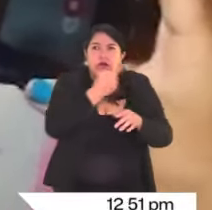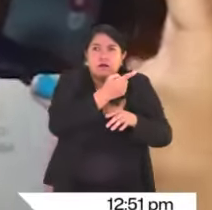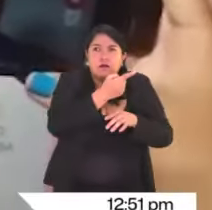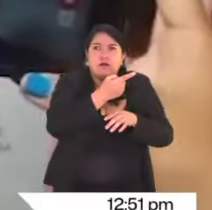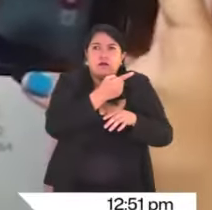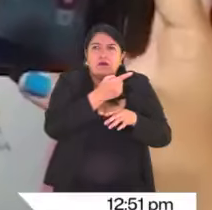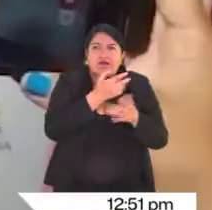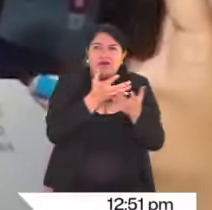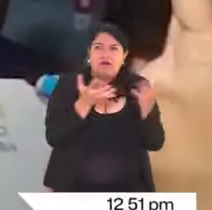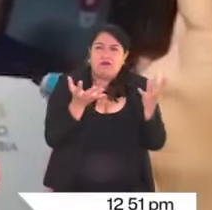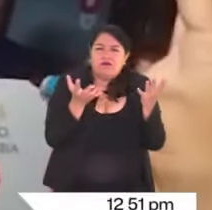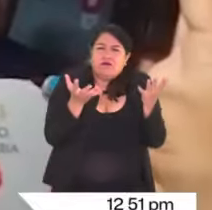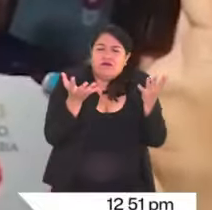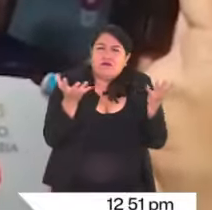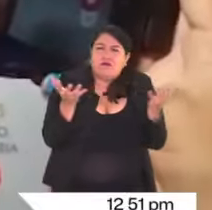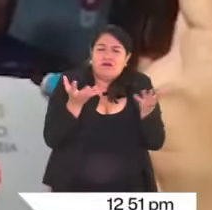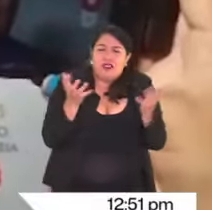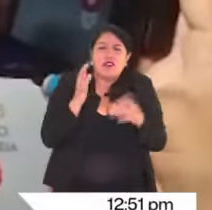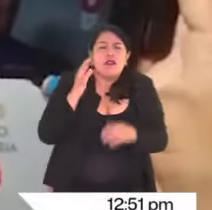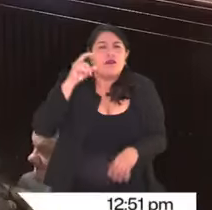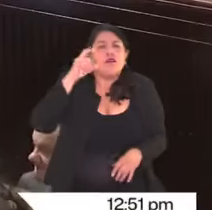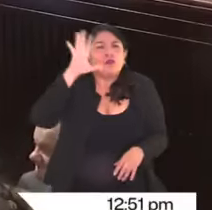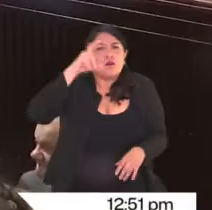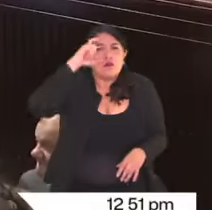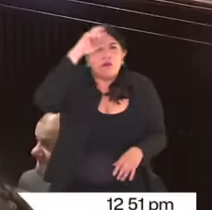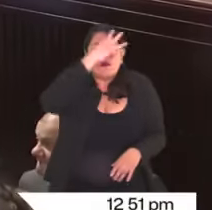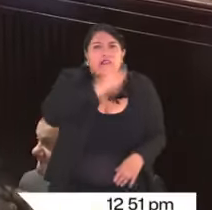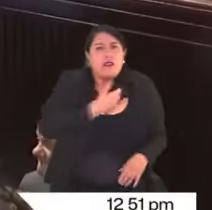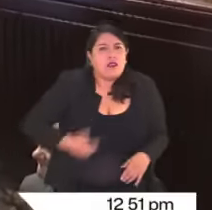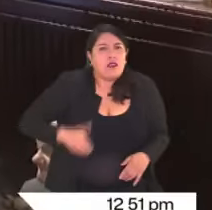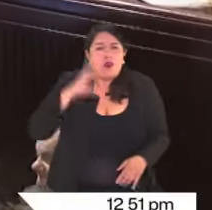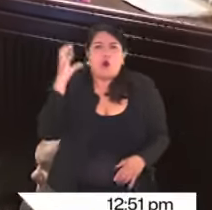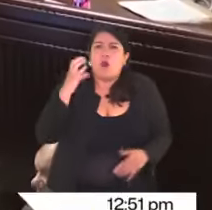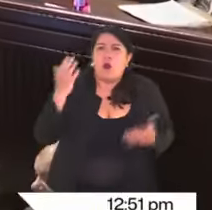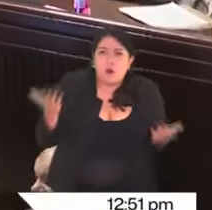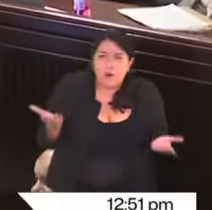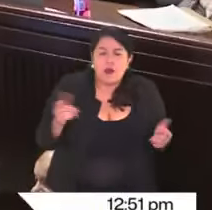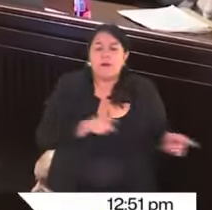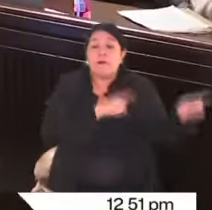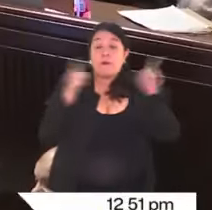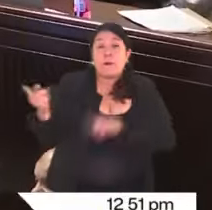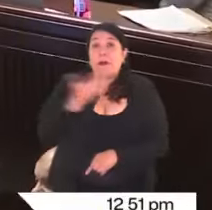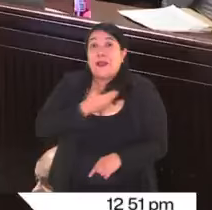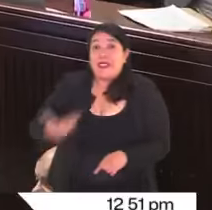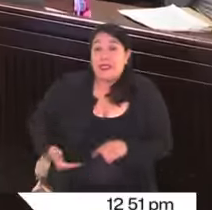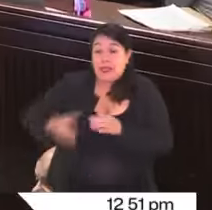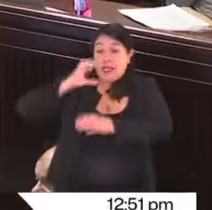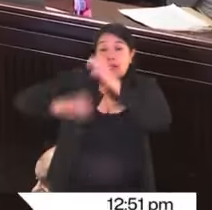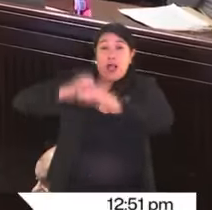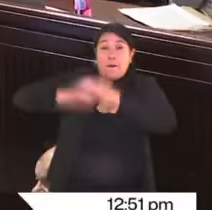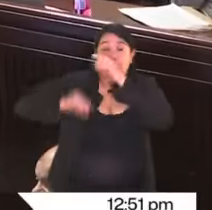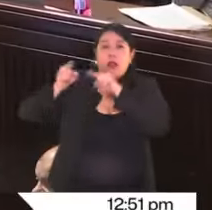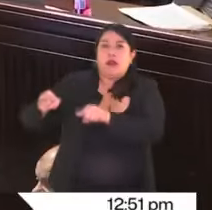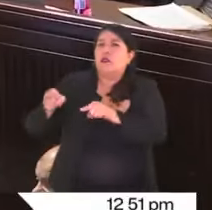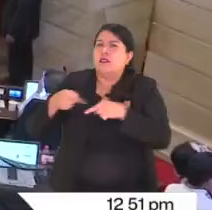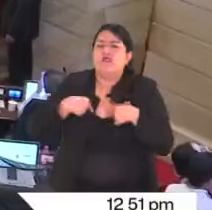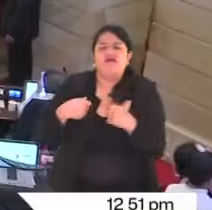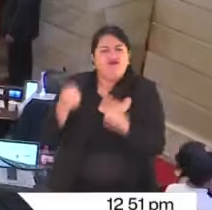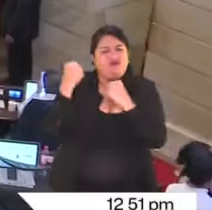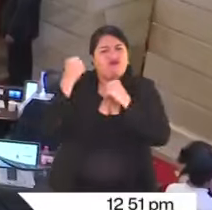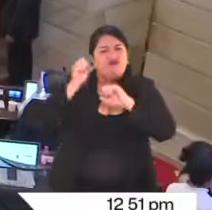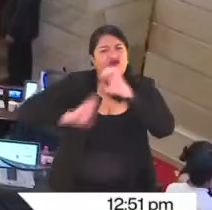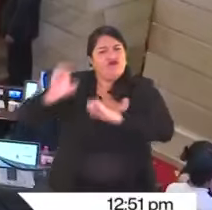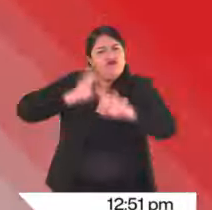es el golpe que nos está prometiendo el señor presidente de Colombia luego el presidente de la cámara Andrés calle quien ha sido ferrio defensor de las